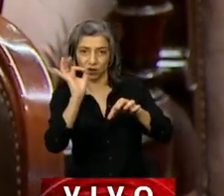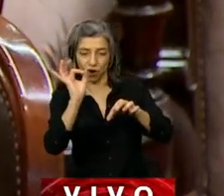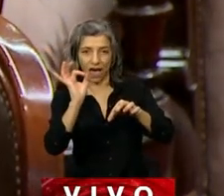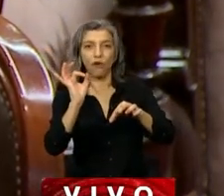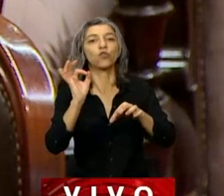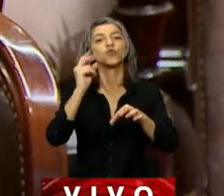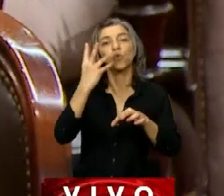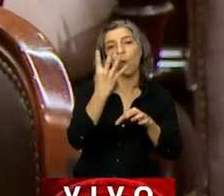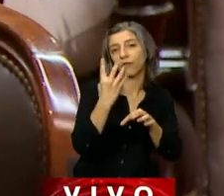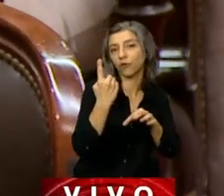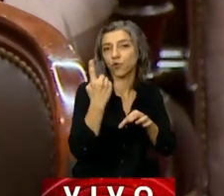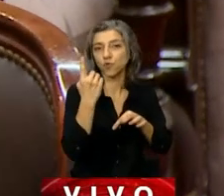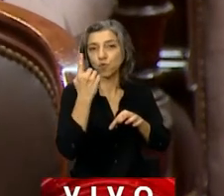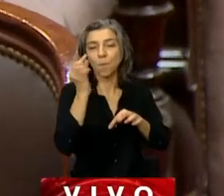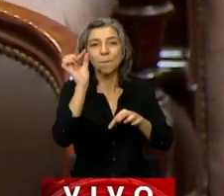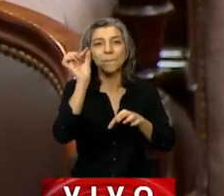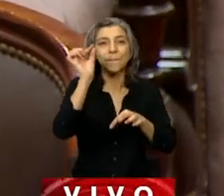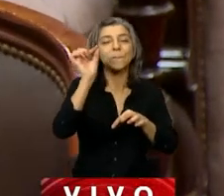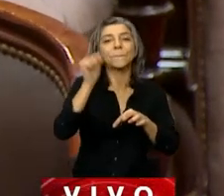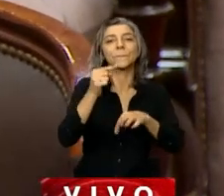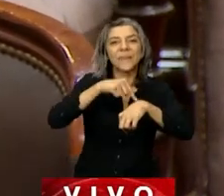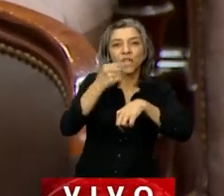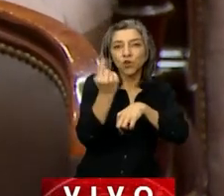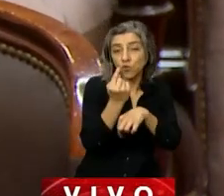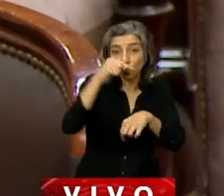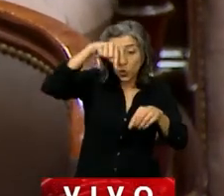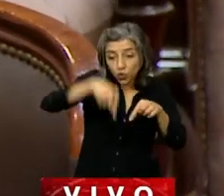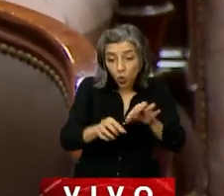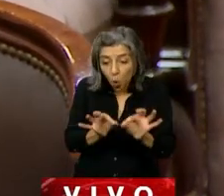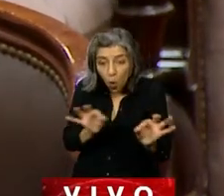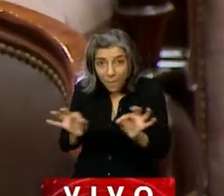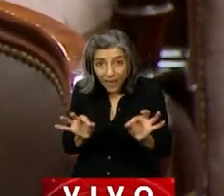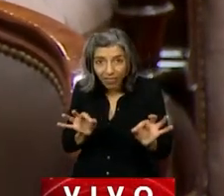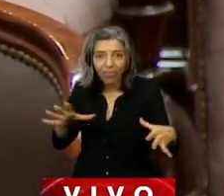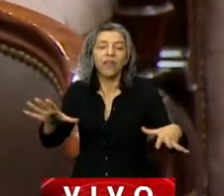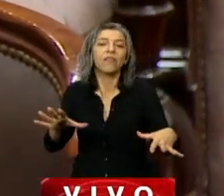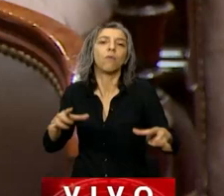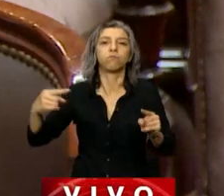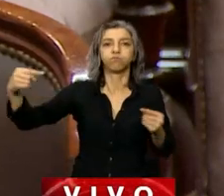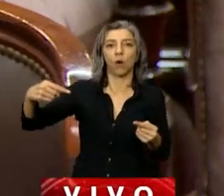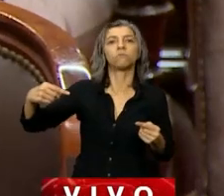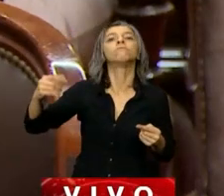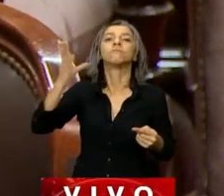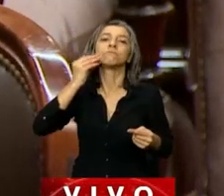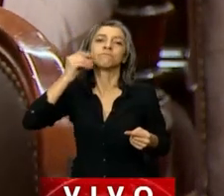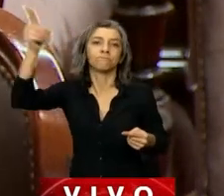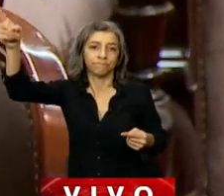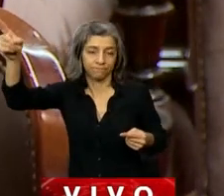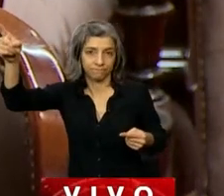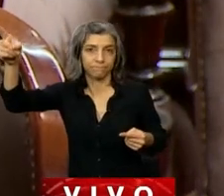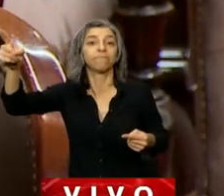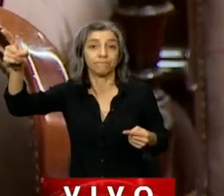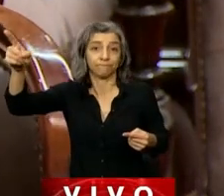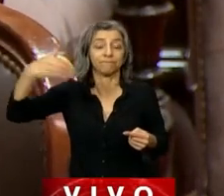45 grados, 41 minutos sur, es área en disputa con el Reino Unido. Repito, en el año 2016, la